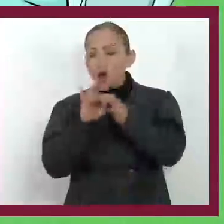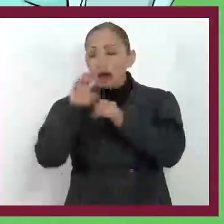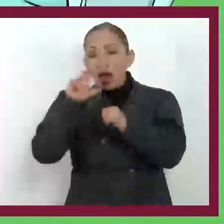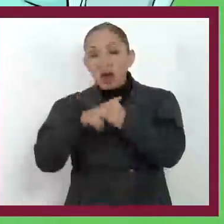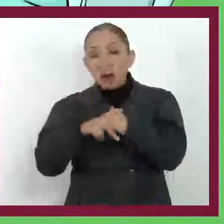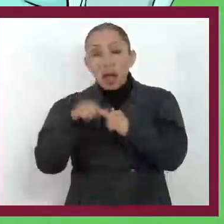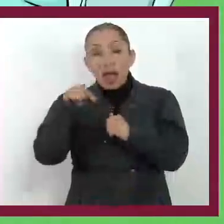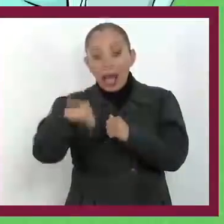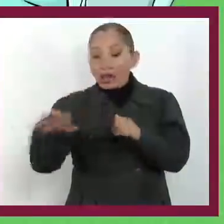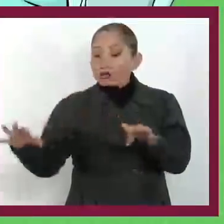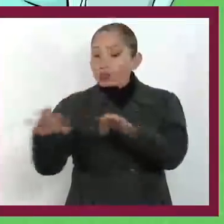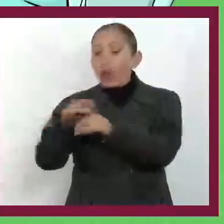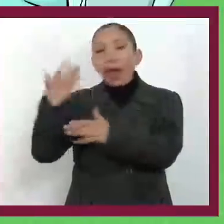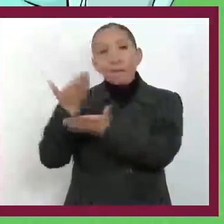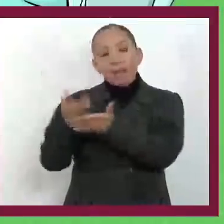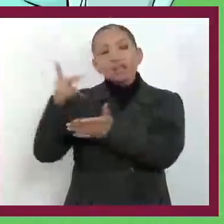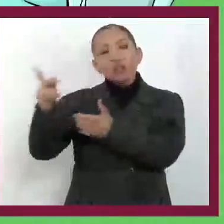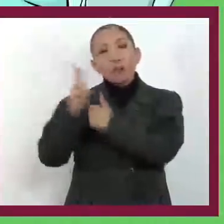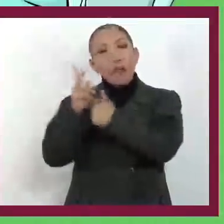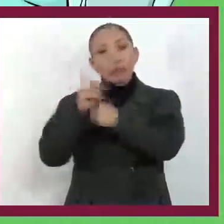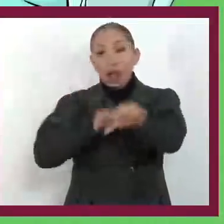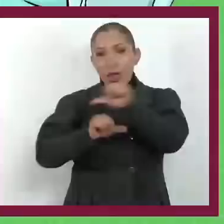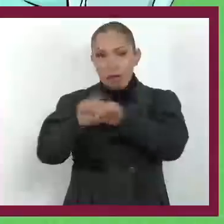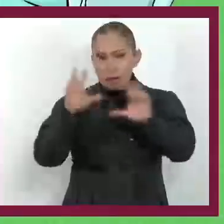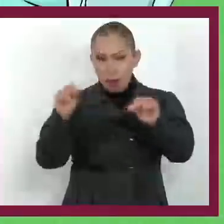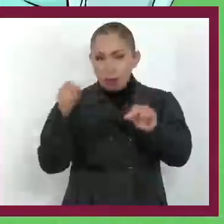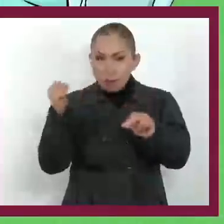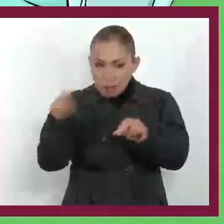la ciudadanía nacional sin sustituirla.